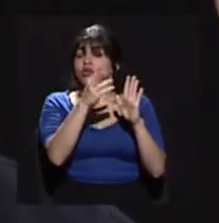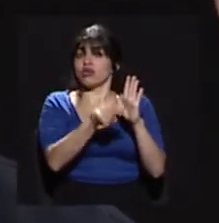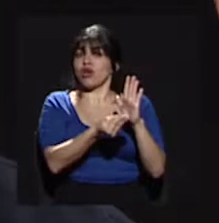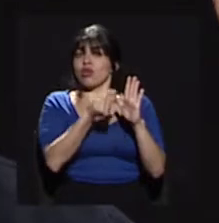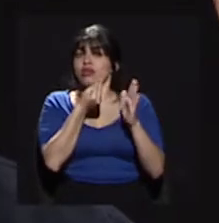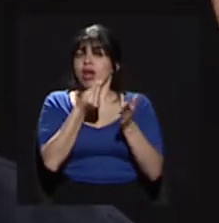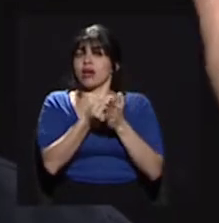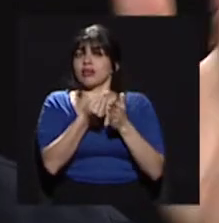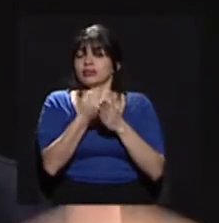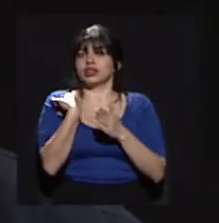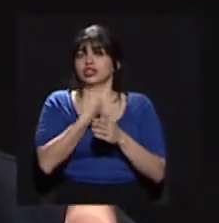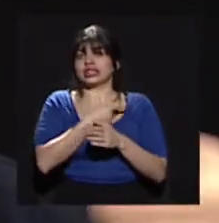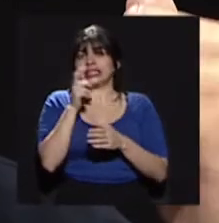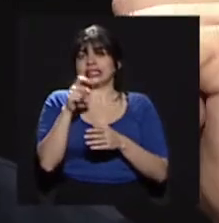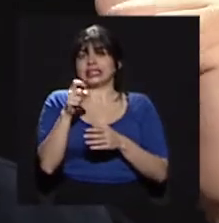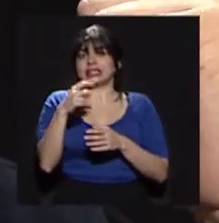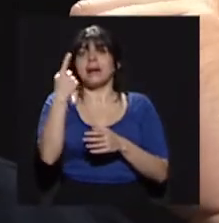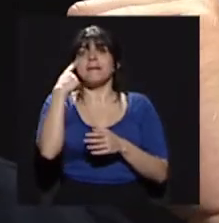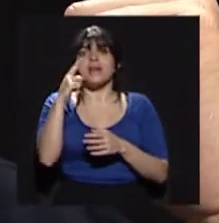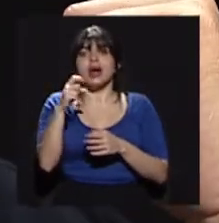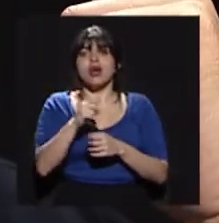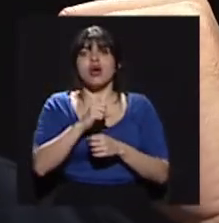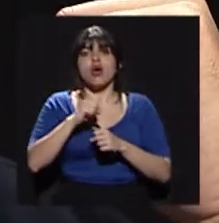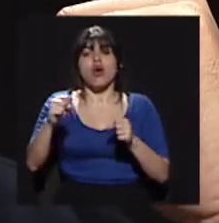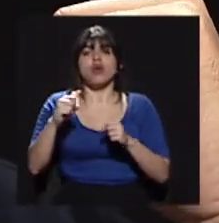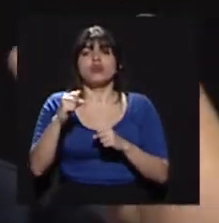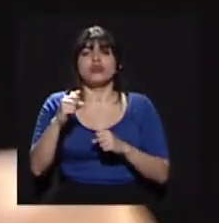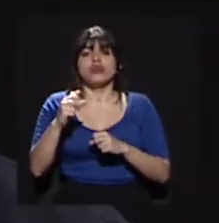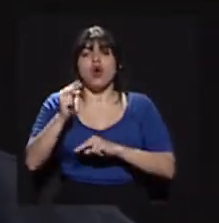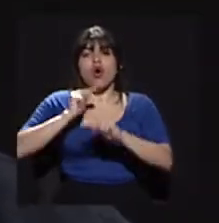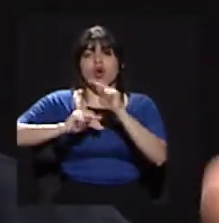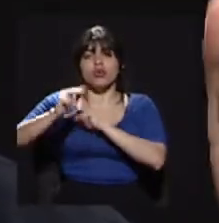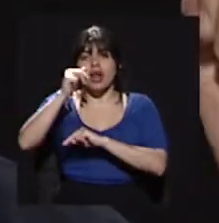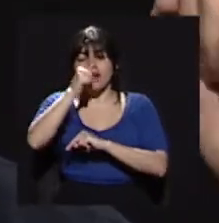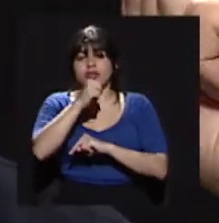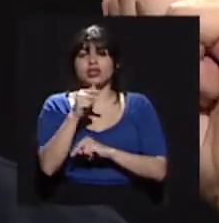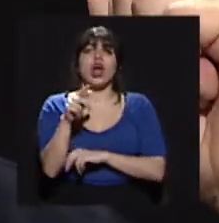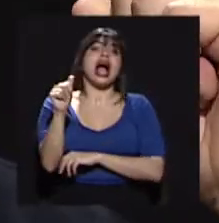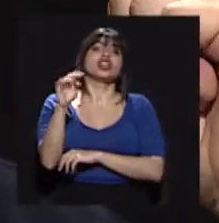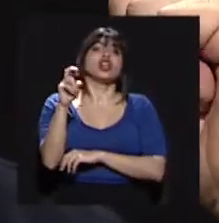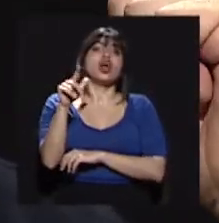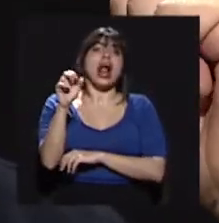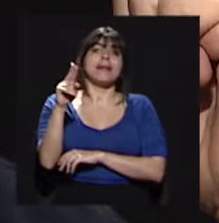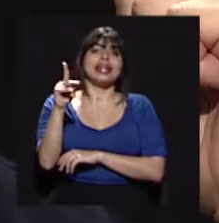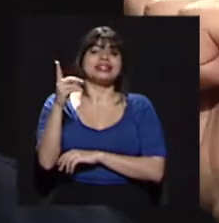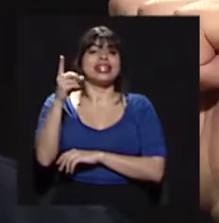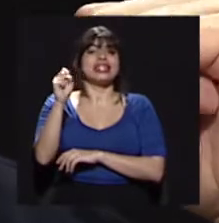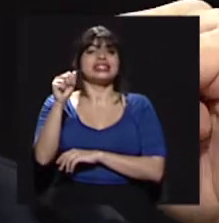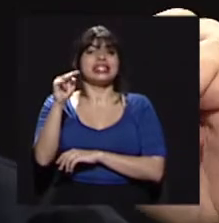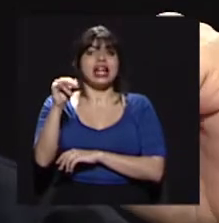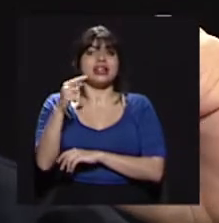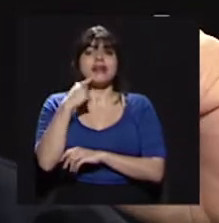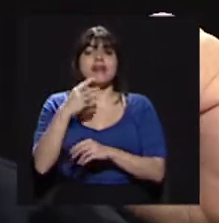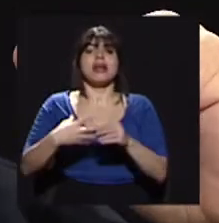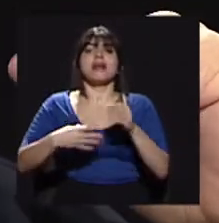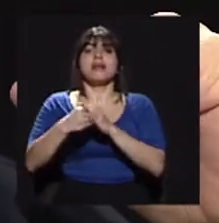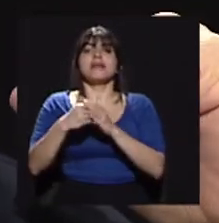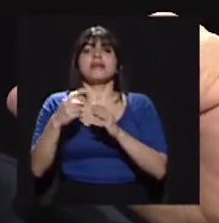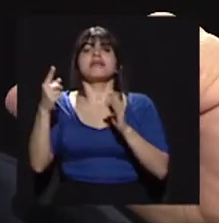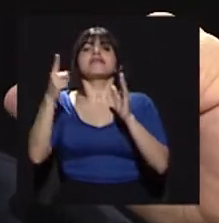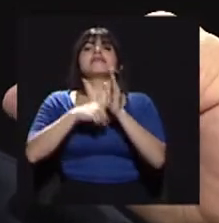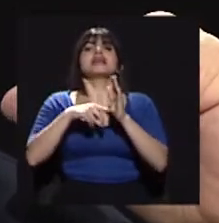necesitamos por ejemplo para combatir el contrabando y son antonio álvarez desanti claramente en mil mociones a esa ley si